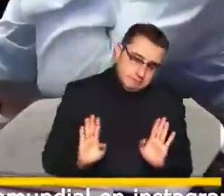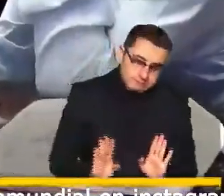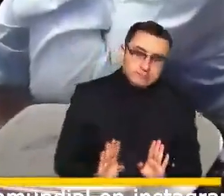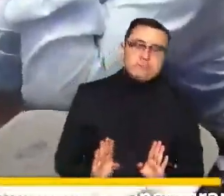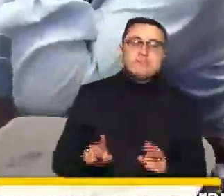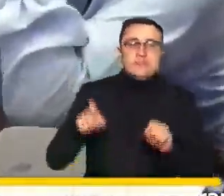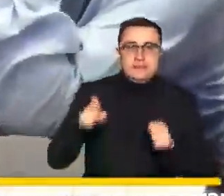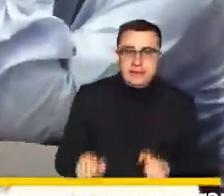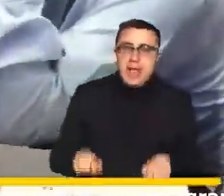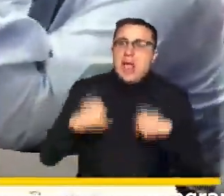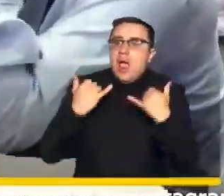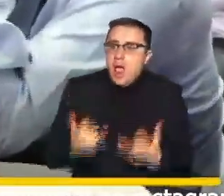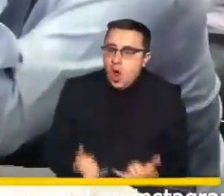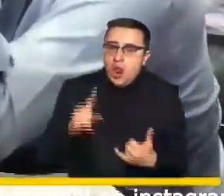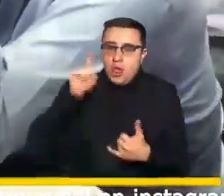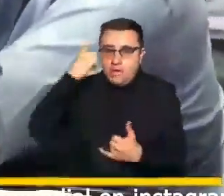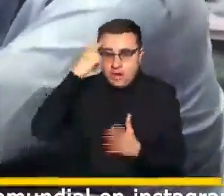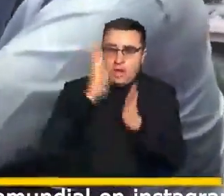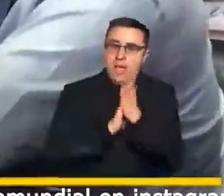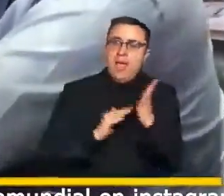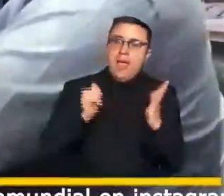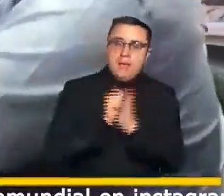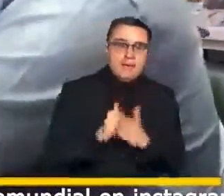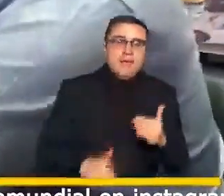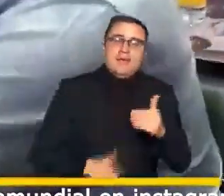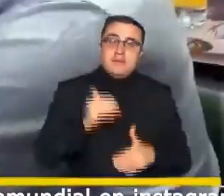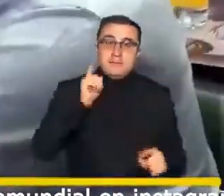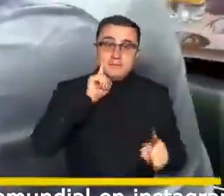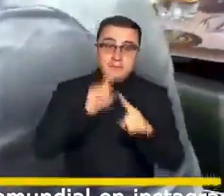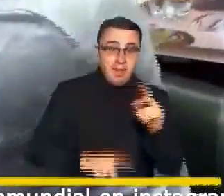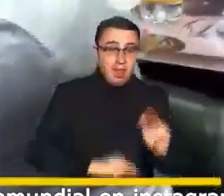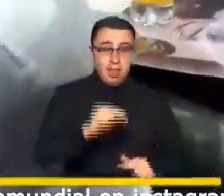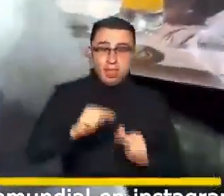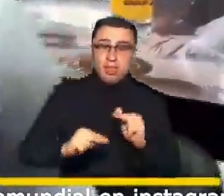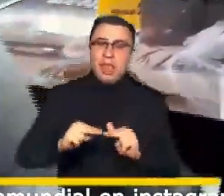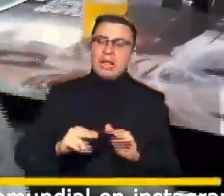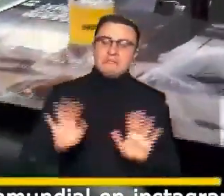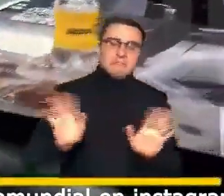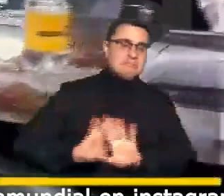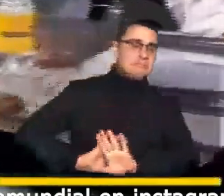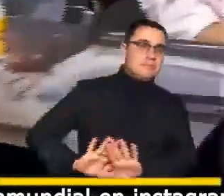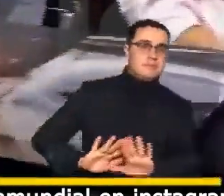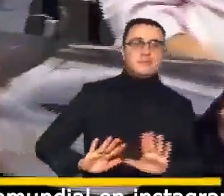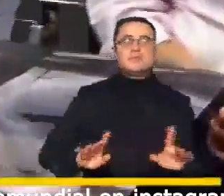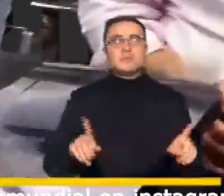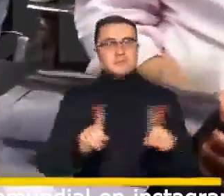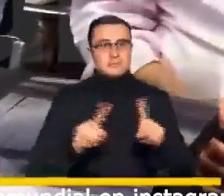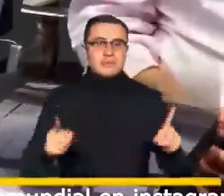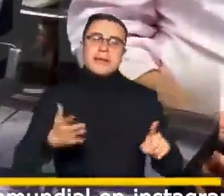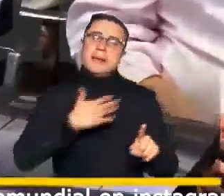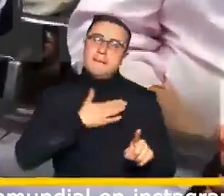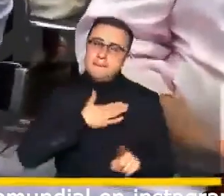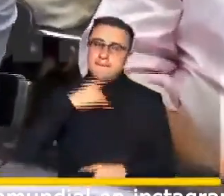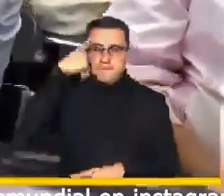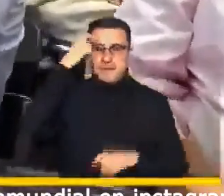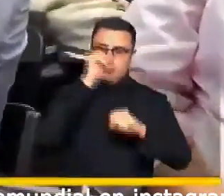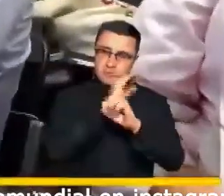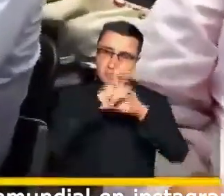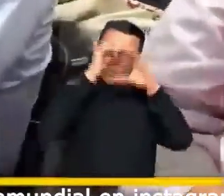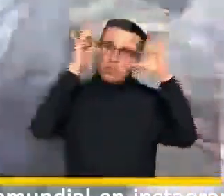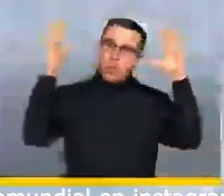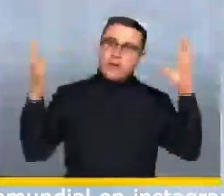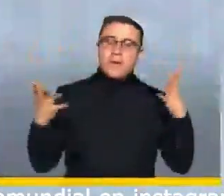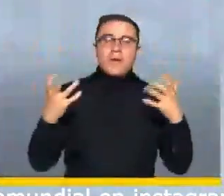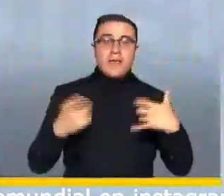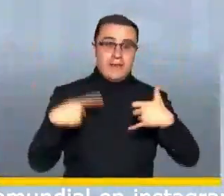gobierno actas de inicio para que no devuelvan las obras. Y queremos, ese sí es un sueño mío,